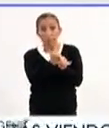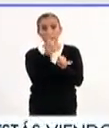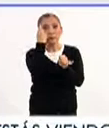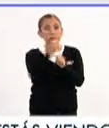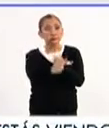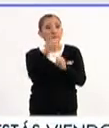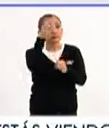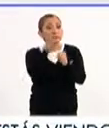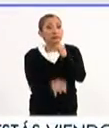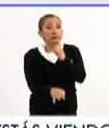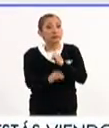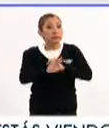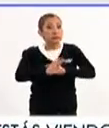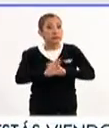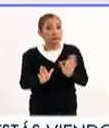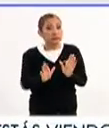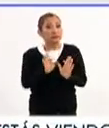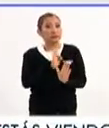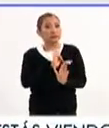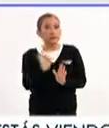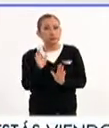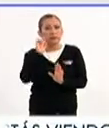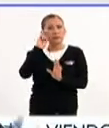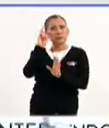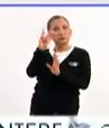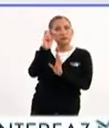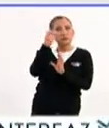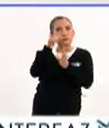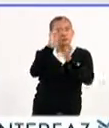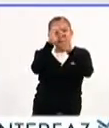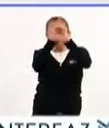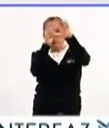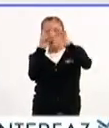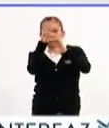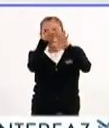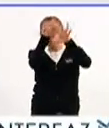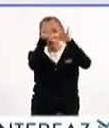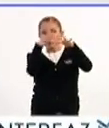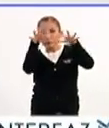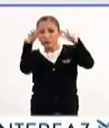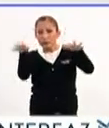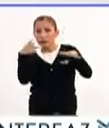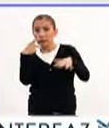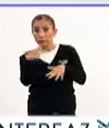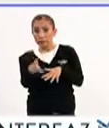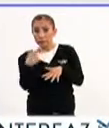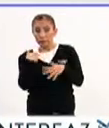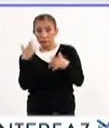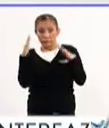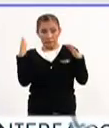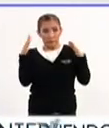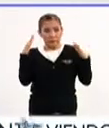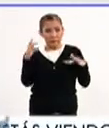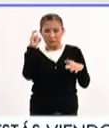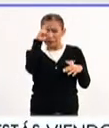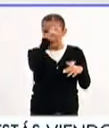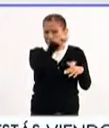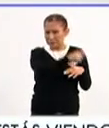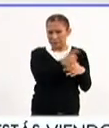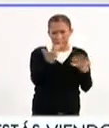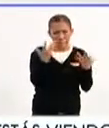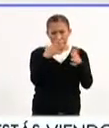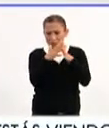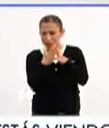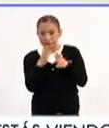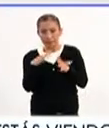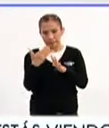para que finalmente pudieran ser observadas esas ondas gravitacionales. Su observación es extraordinariamente compleja. Desde